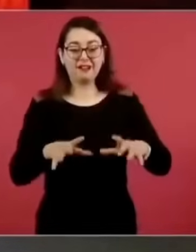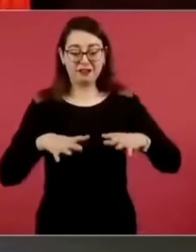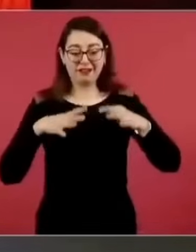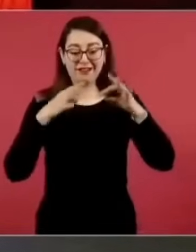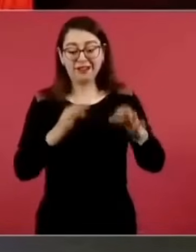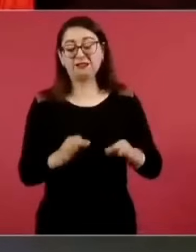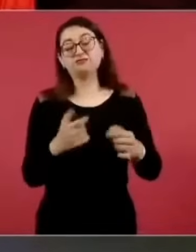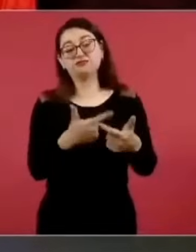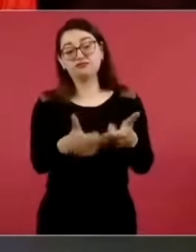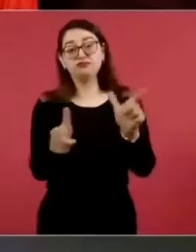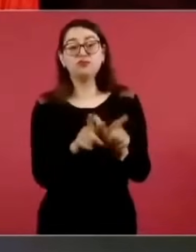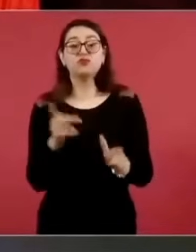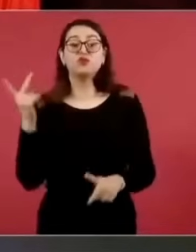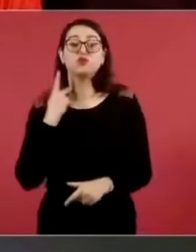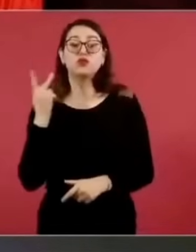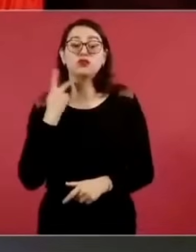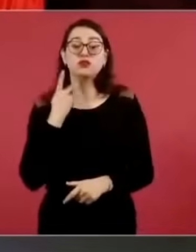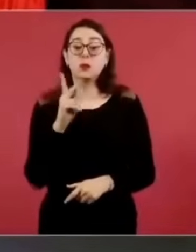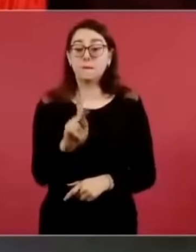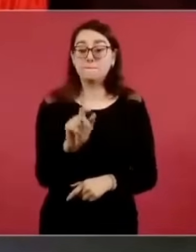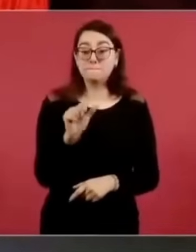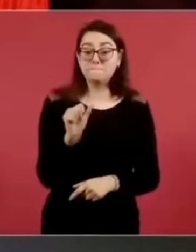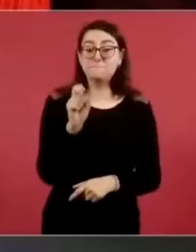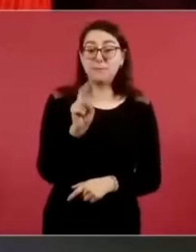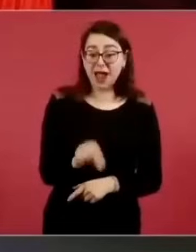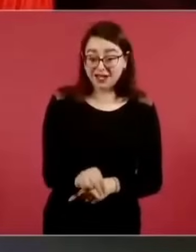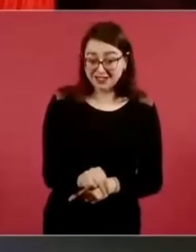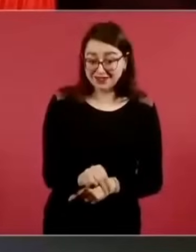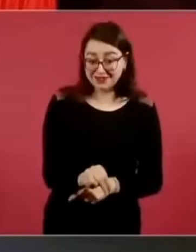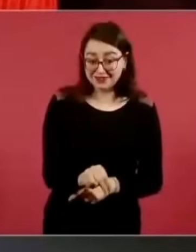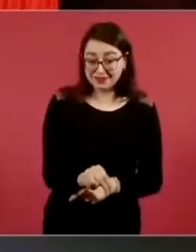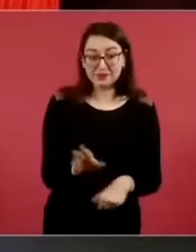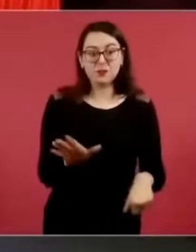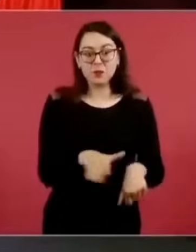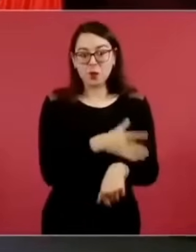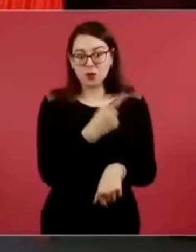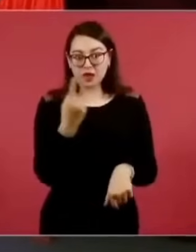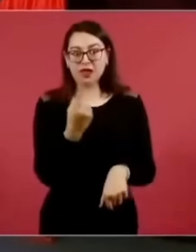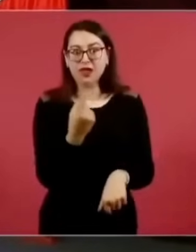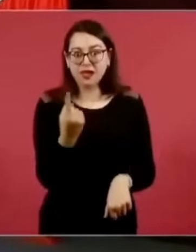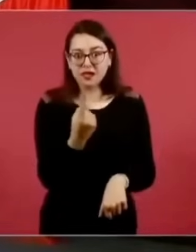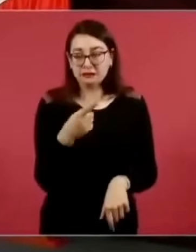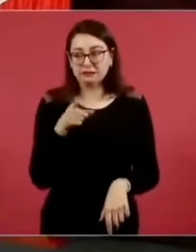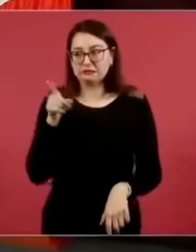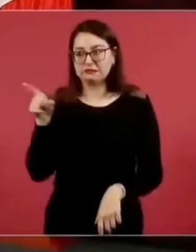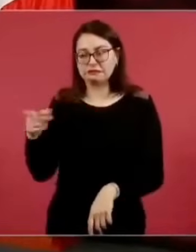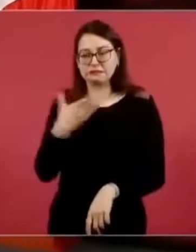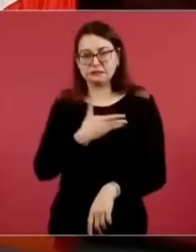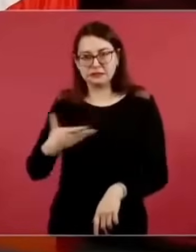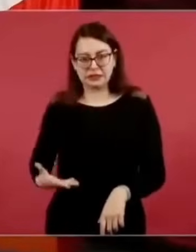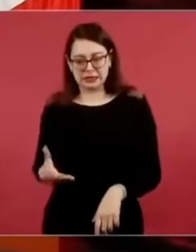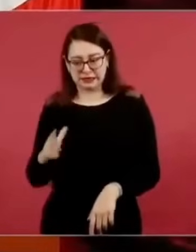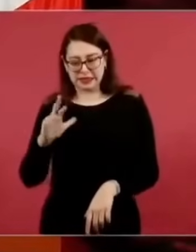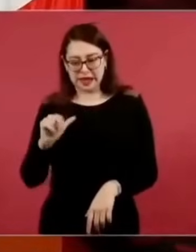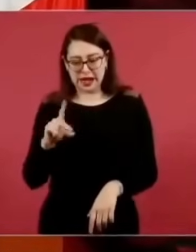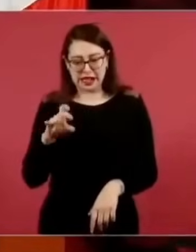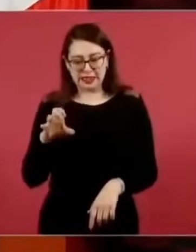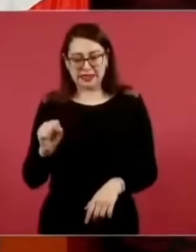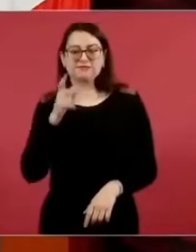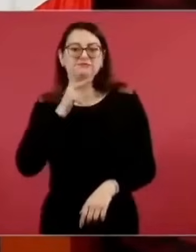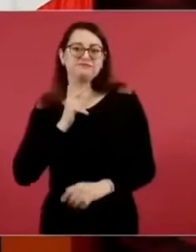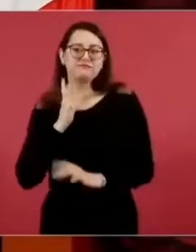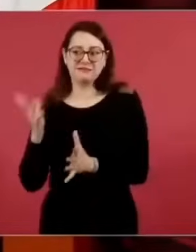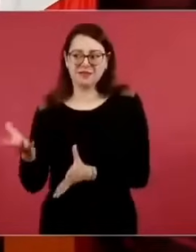39. Gómez Morín. Un año después de la expropiación petrolera.